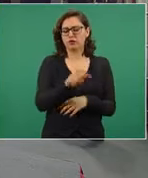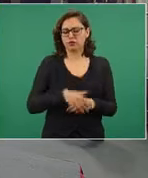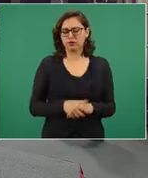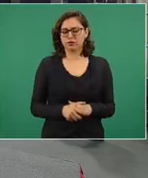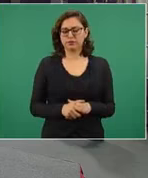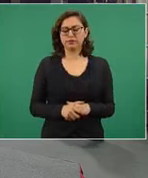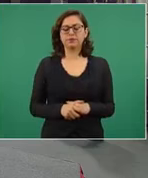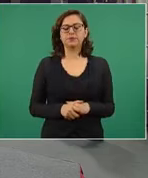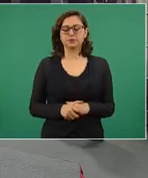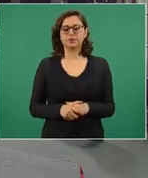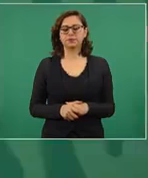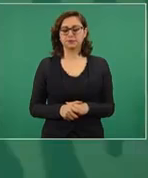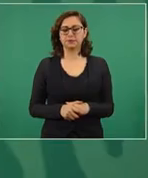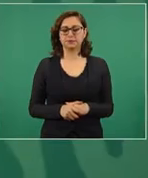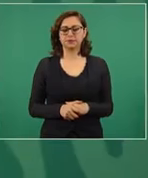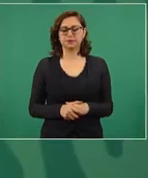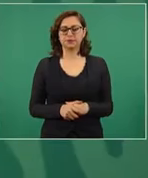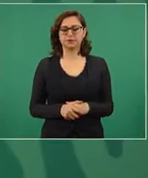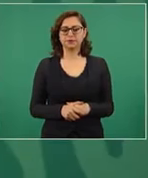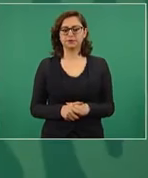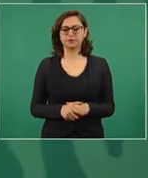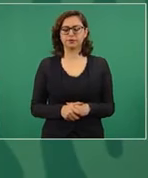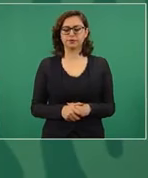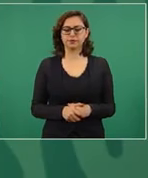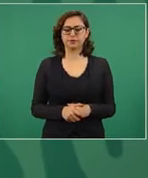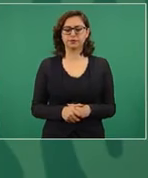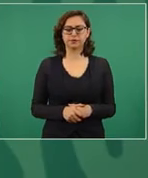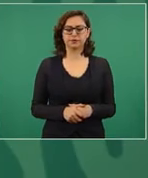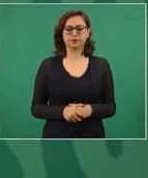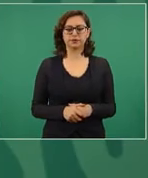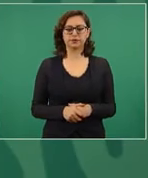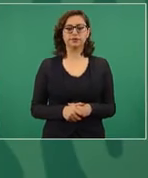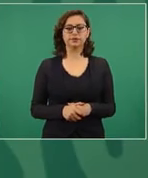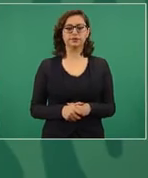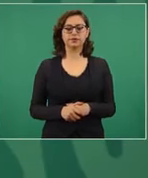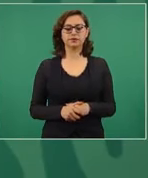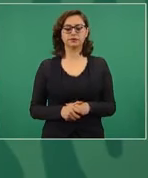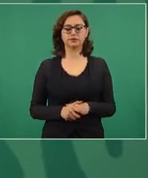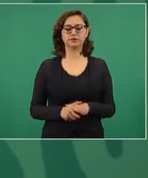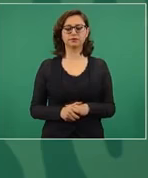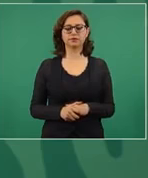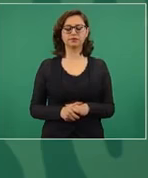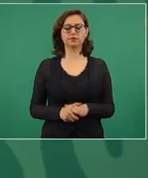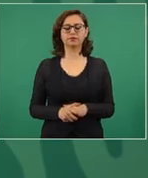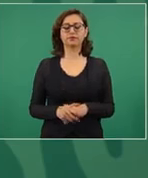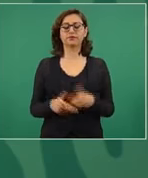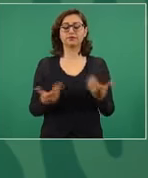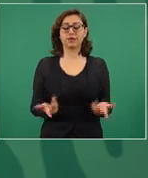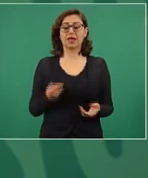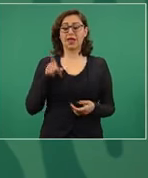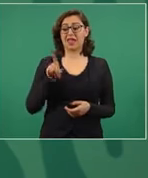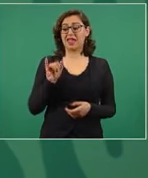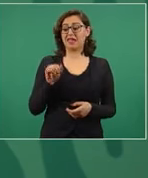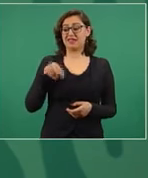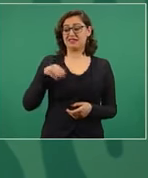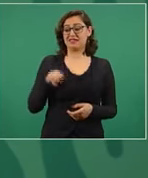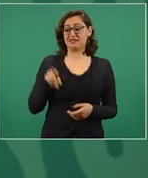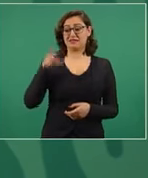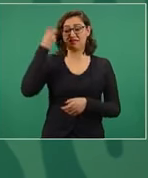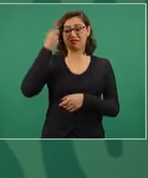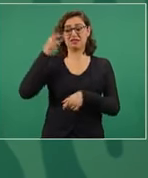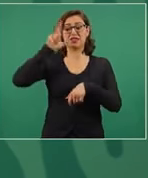Es importante también que se sepa que el director de Migración, el